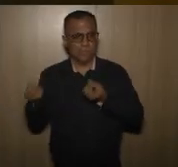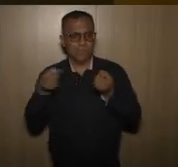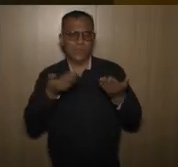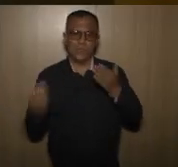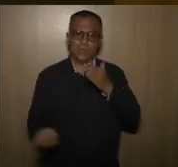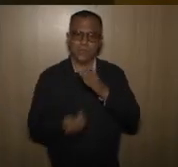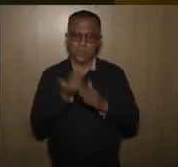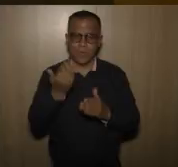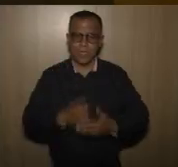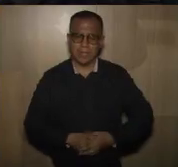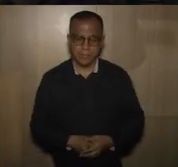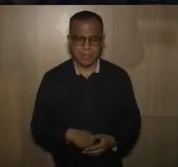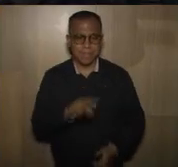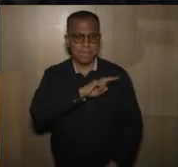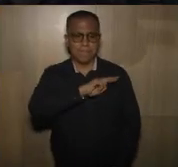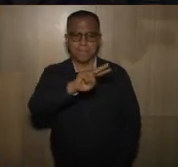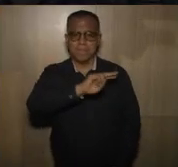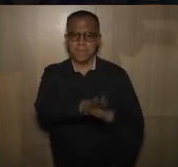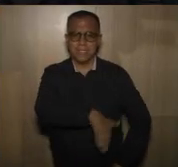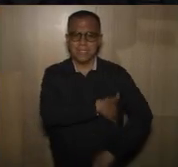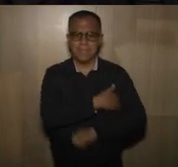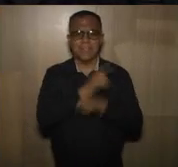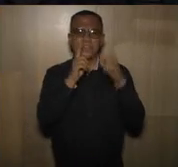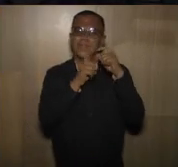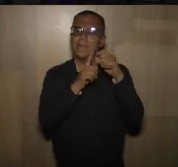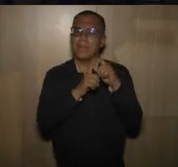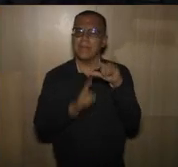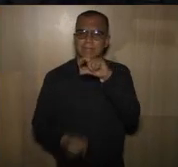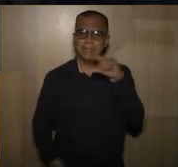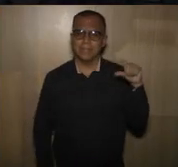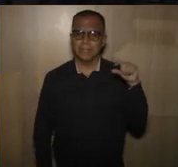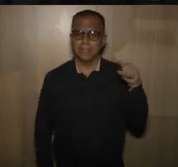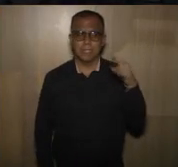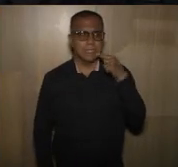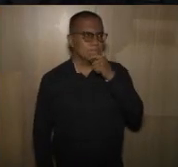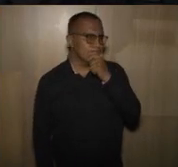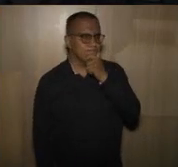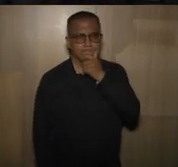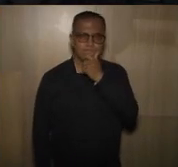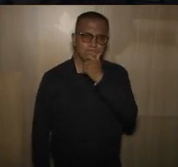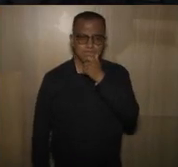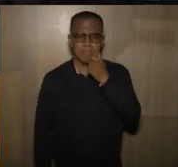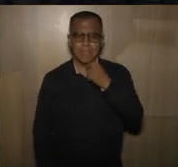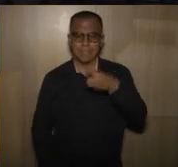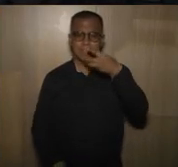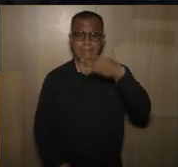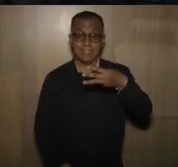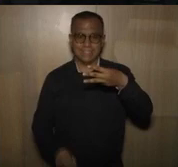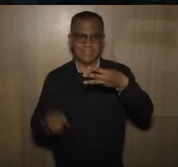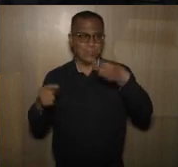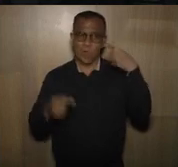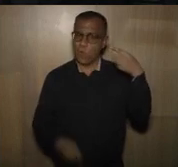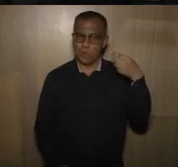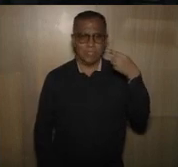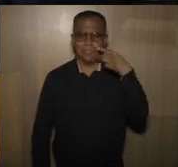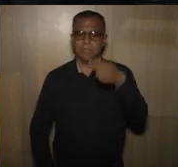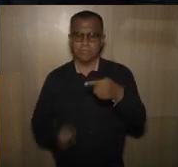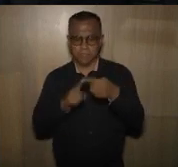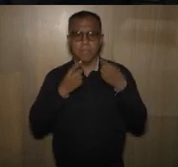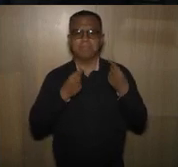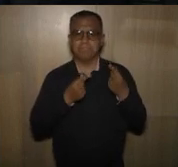SASES? Señor viceministro, ¿cuál es su palabra clave? Me tomo la licencia de decirle tres.